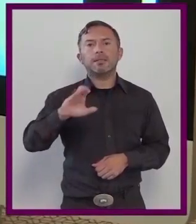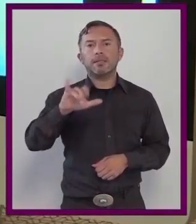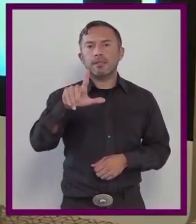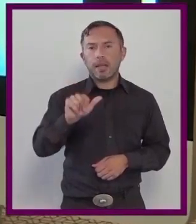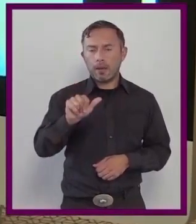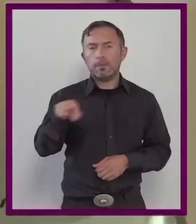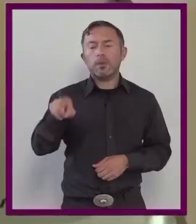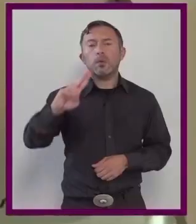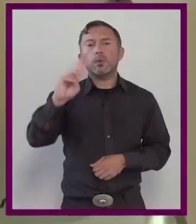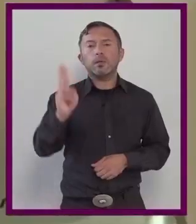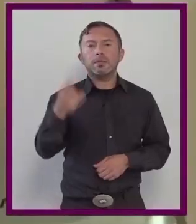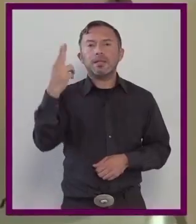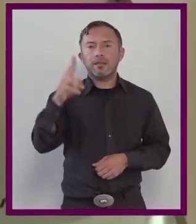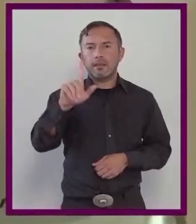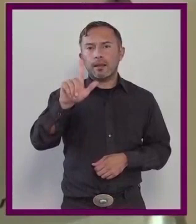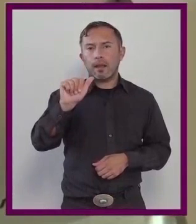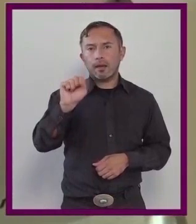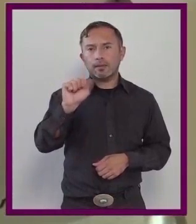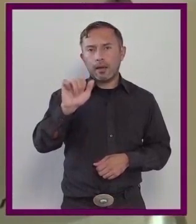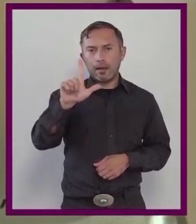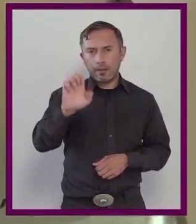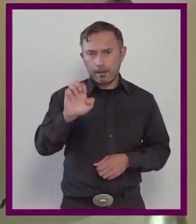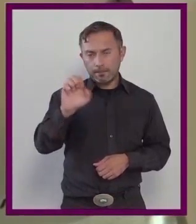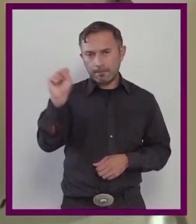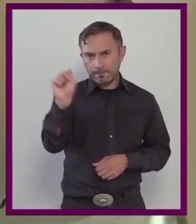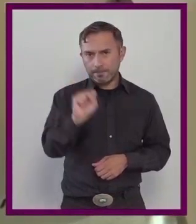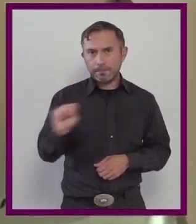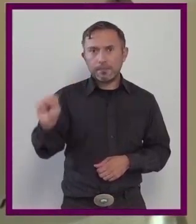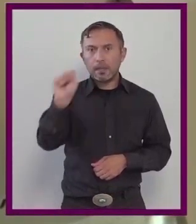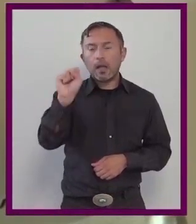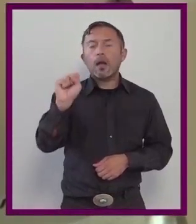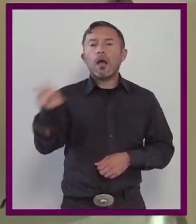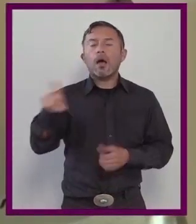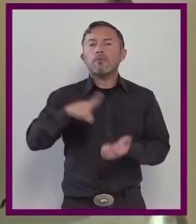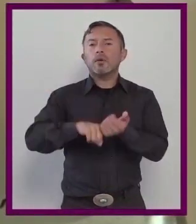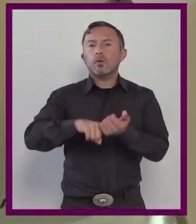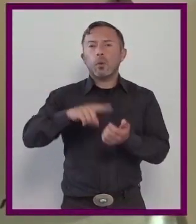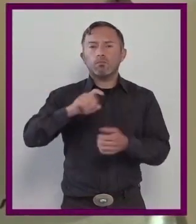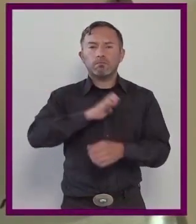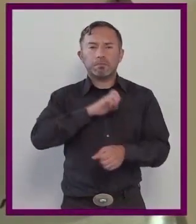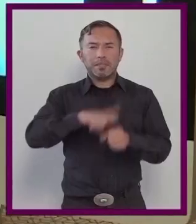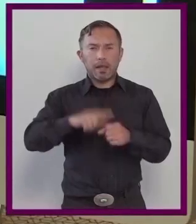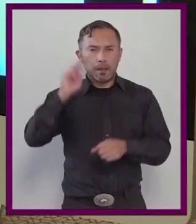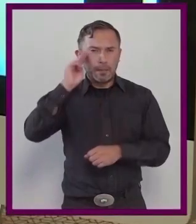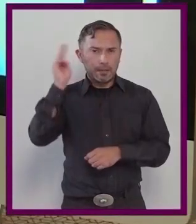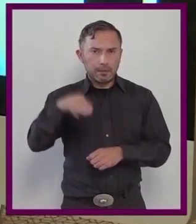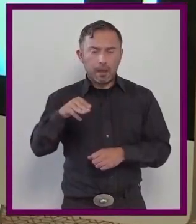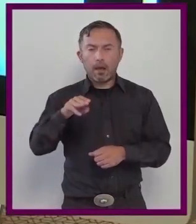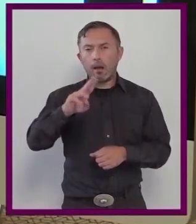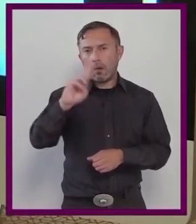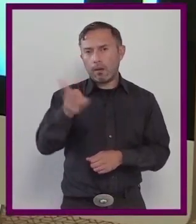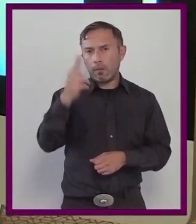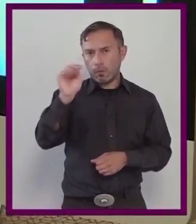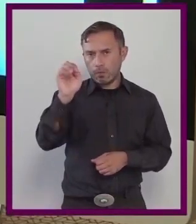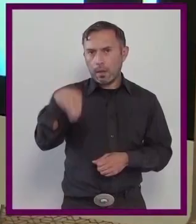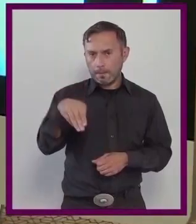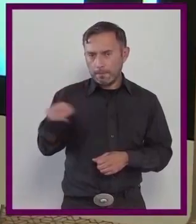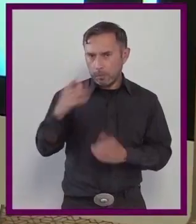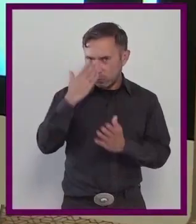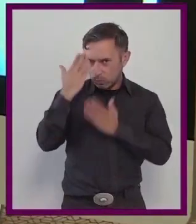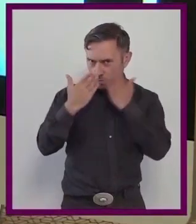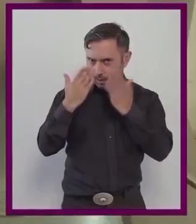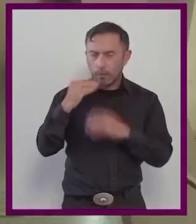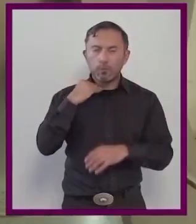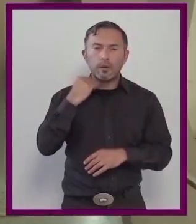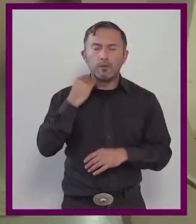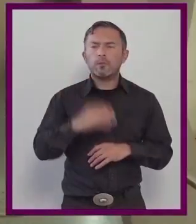Mancilla Quintanar, egresado de la Universidad La Salle con especialidad y maestría en la Universidad Autónoma de